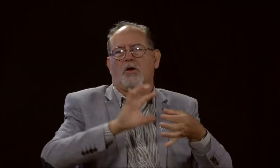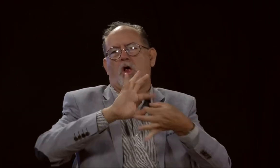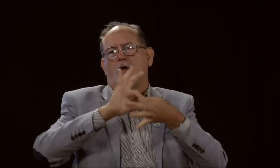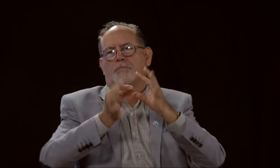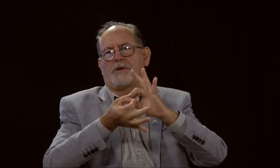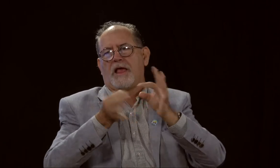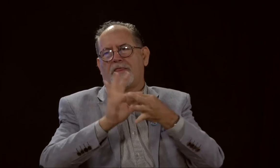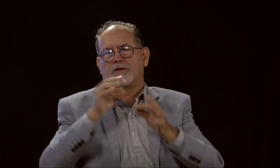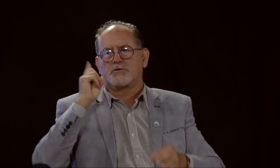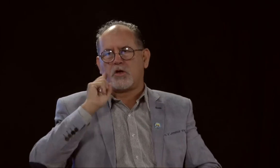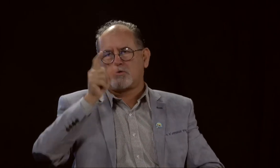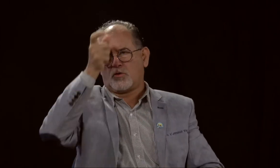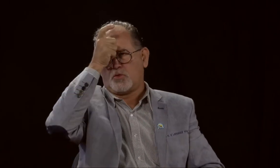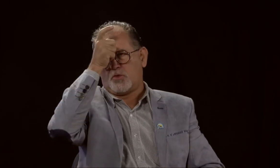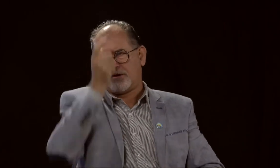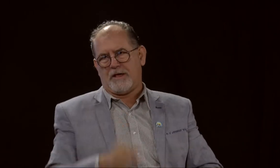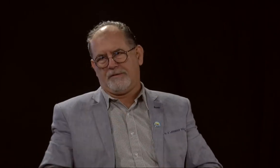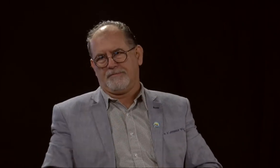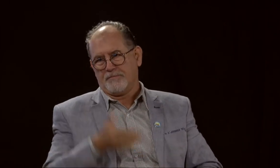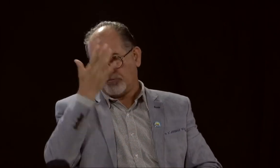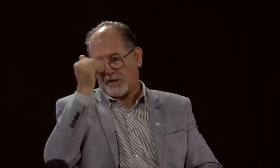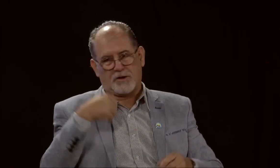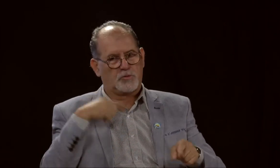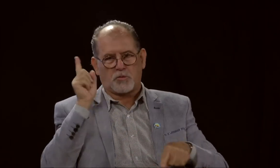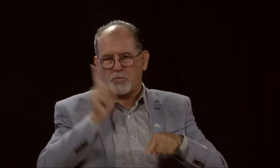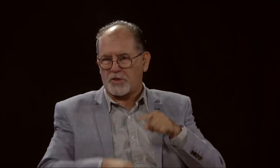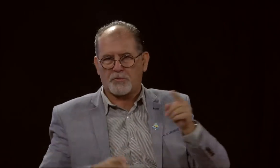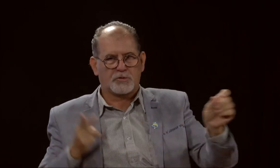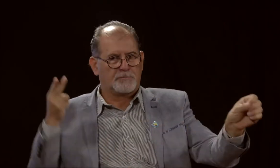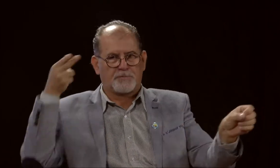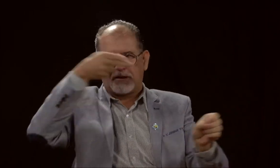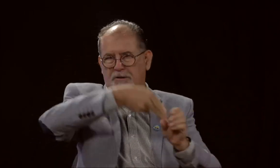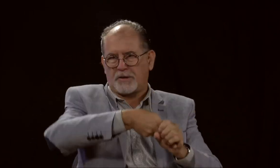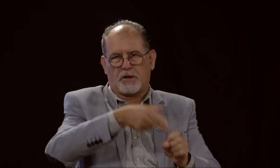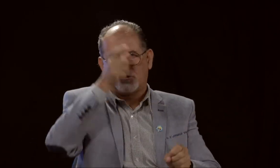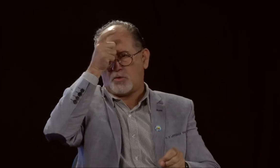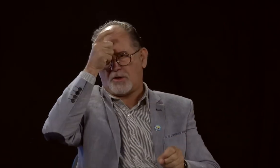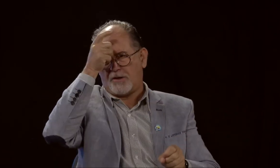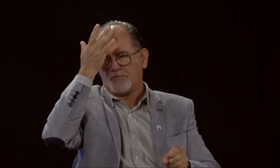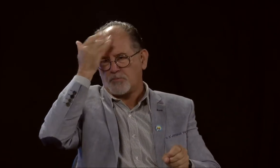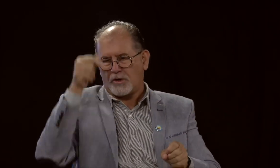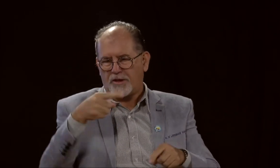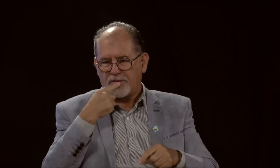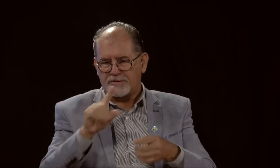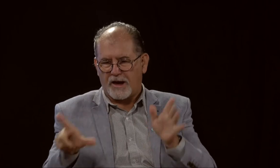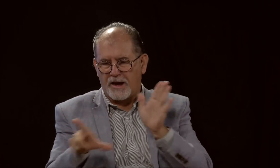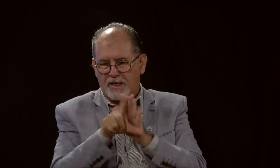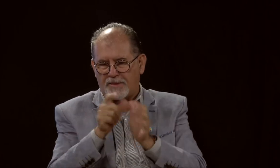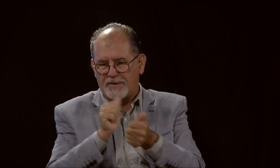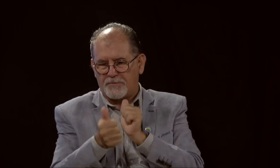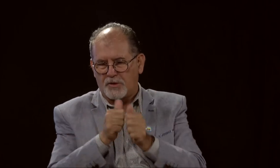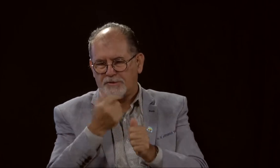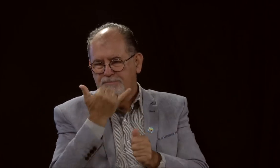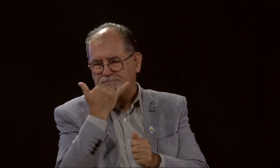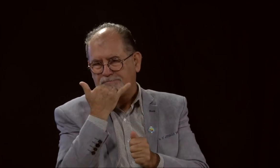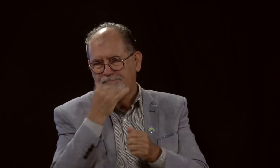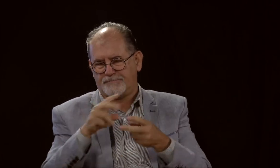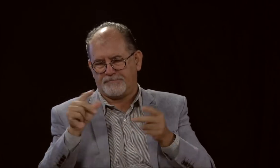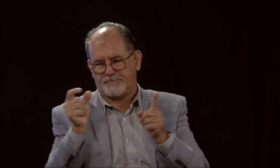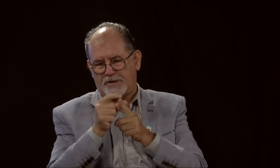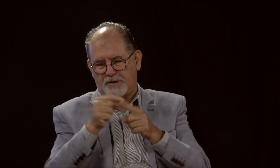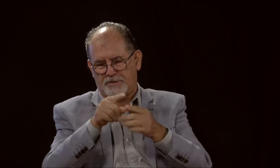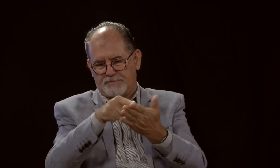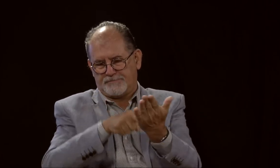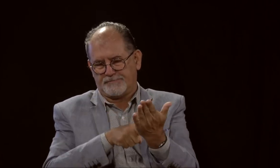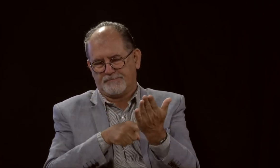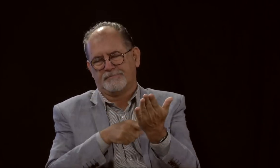asistieron. Se mandó a nuestras organizaciones internacionales. Y de esa manera es que pudimos participar